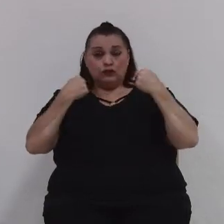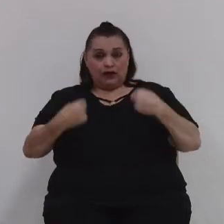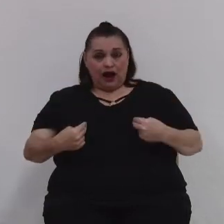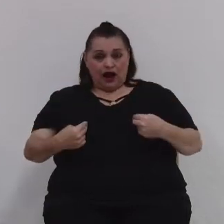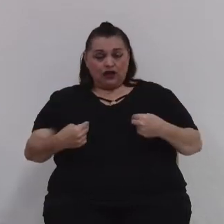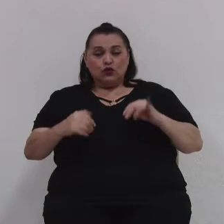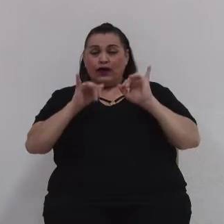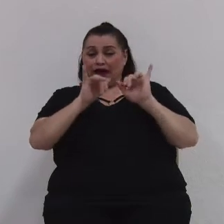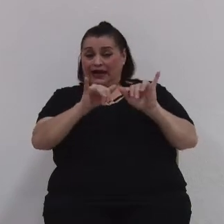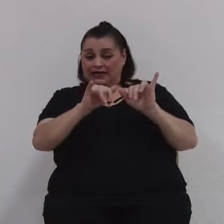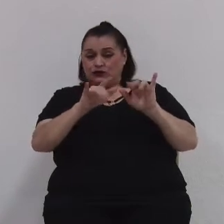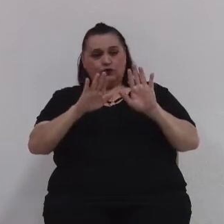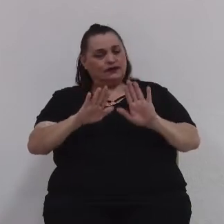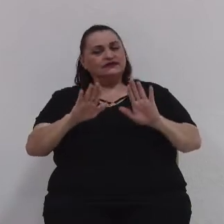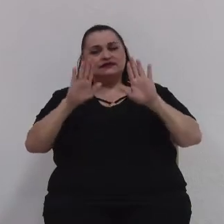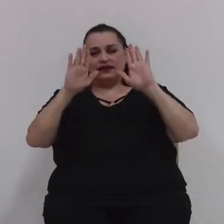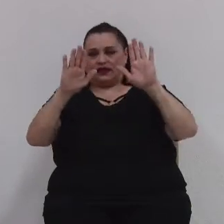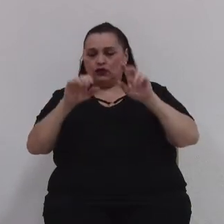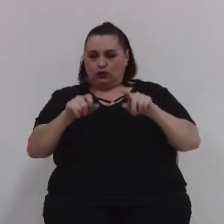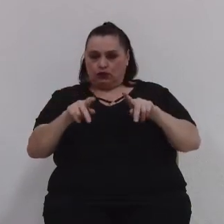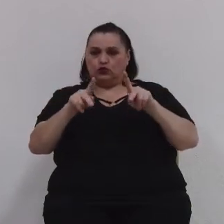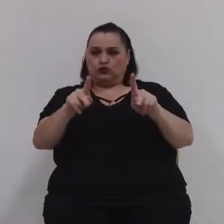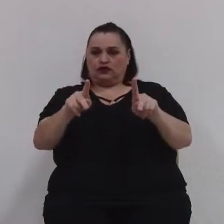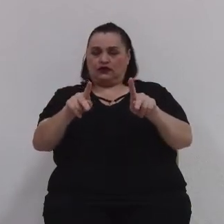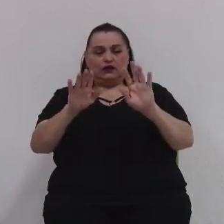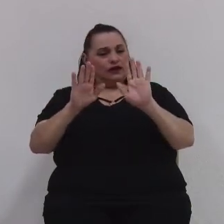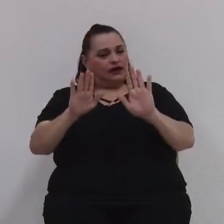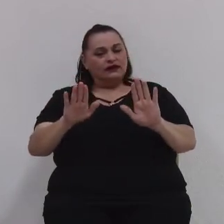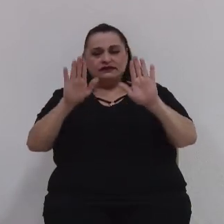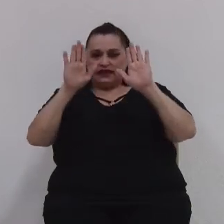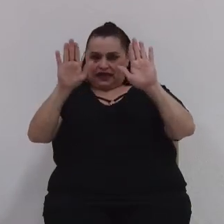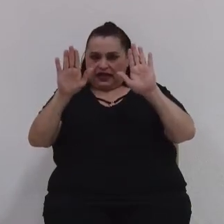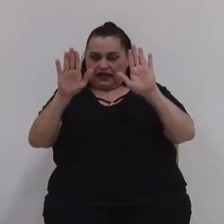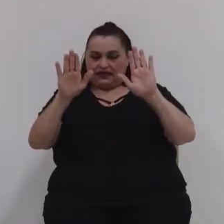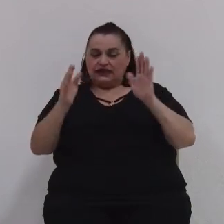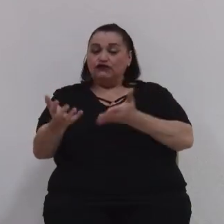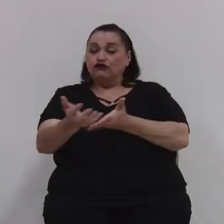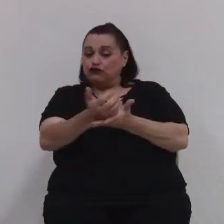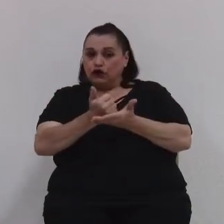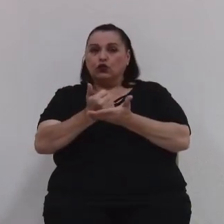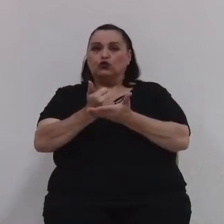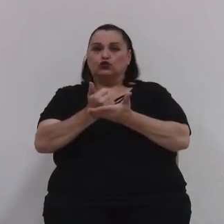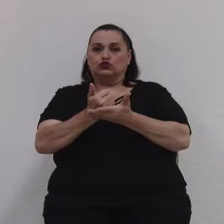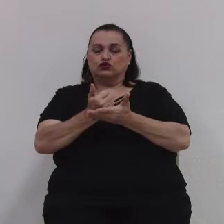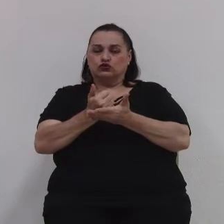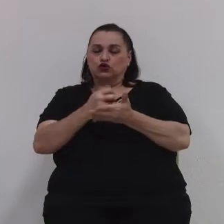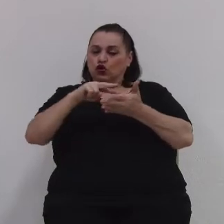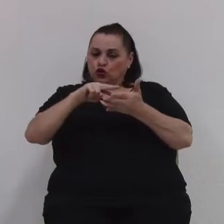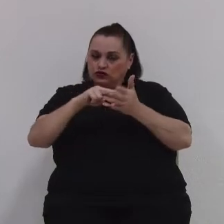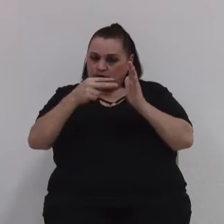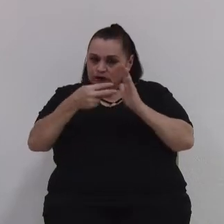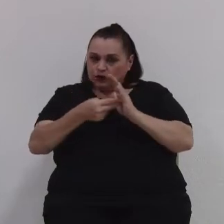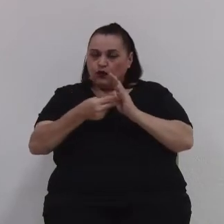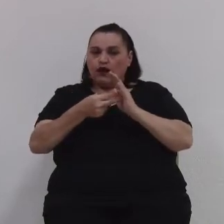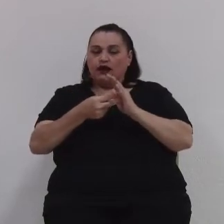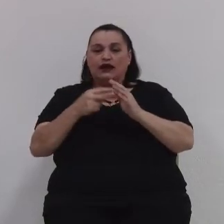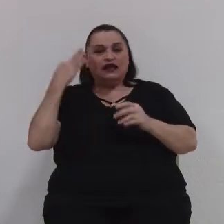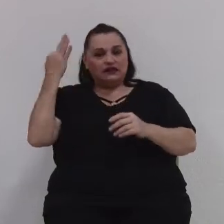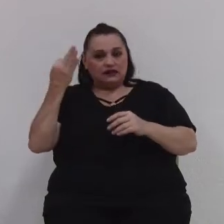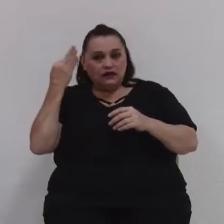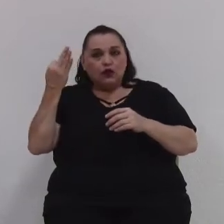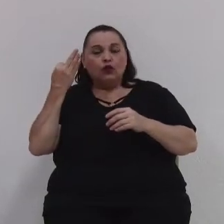una excelente oportunidad y un excelente recurso conceptual,